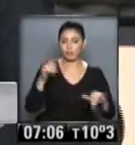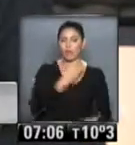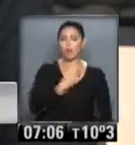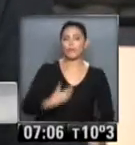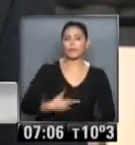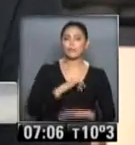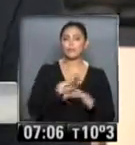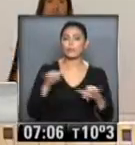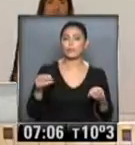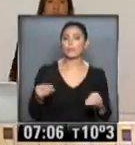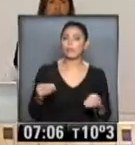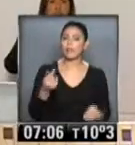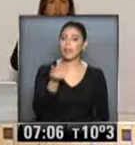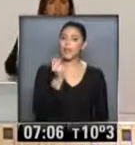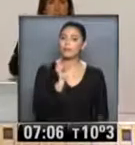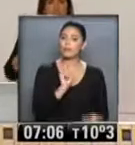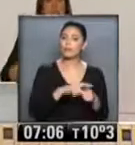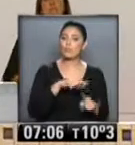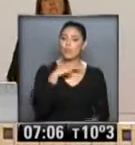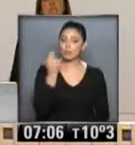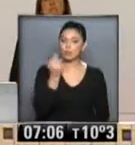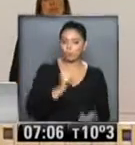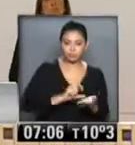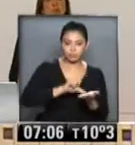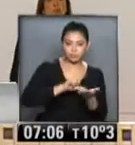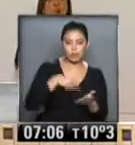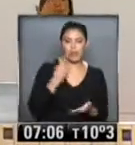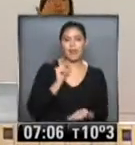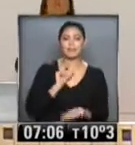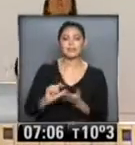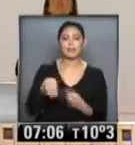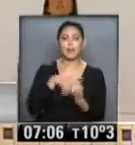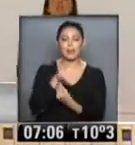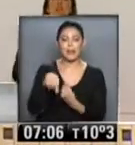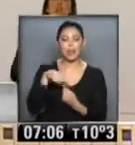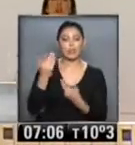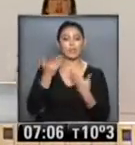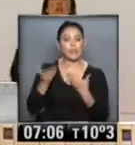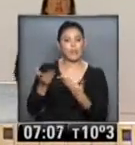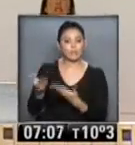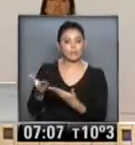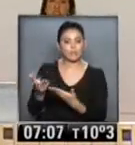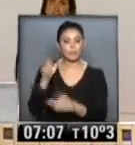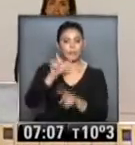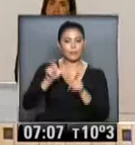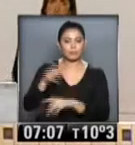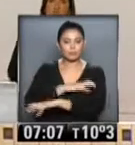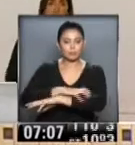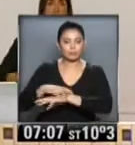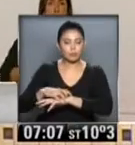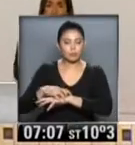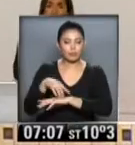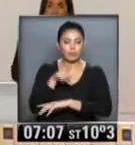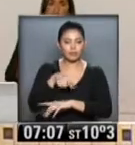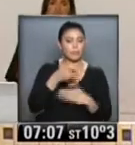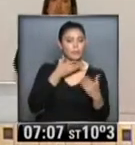gobierno, porque el aumento de la asignación universal por hijo, las asignaciones familiares y otros beneficios para los hogares más pobres va a